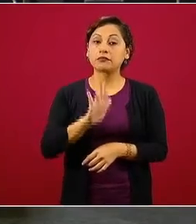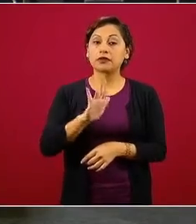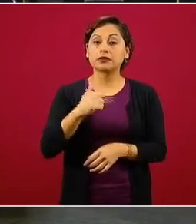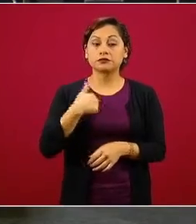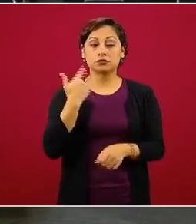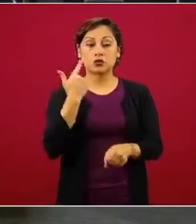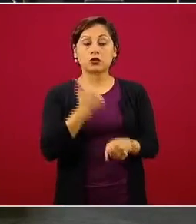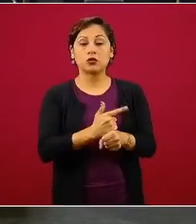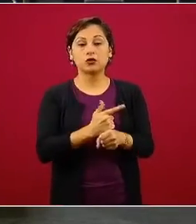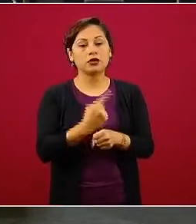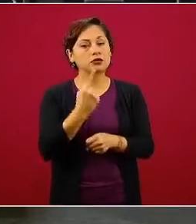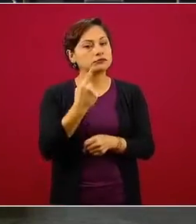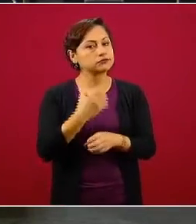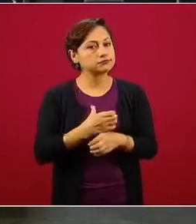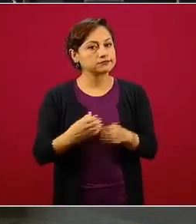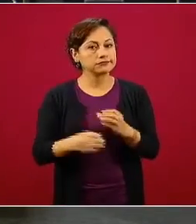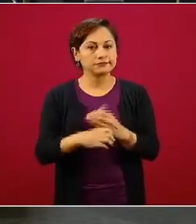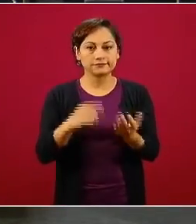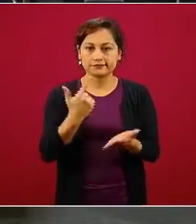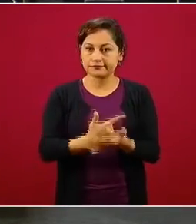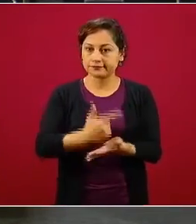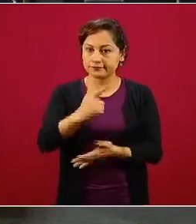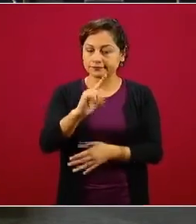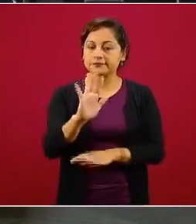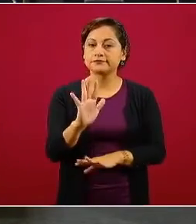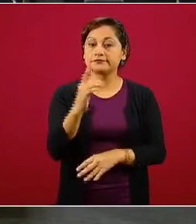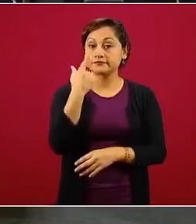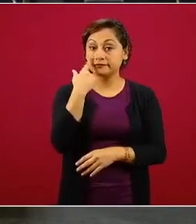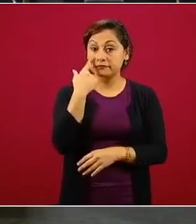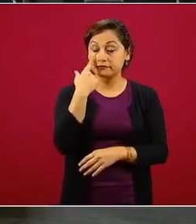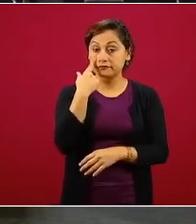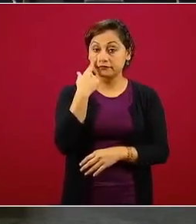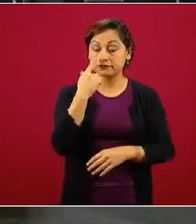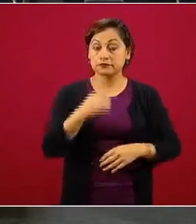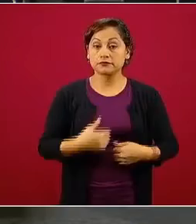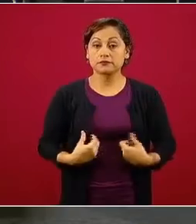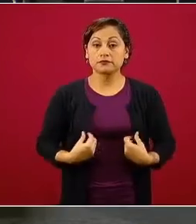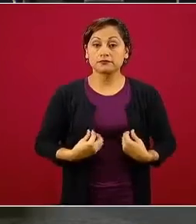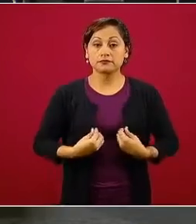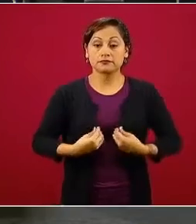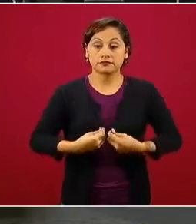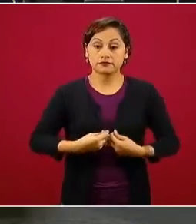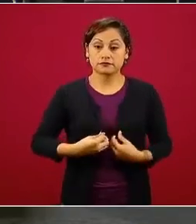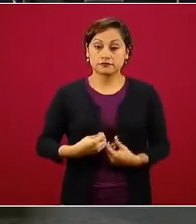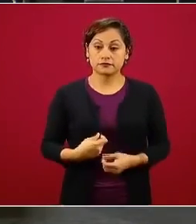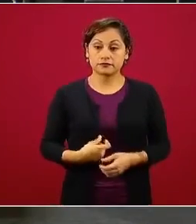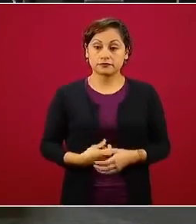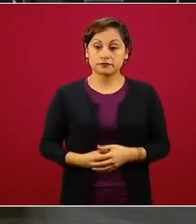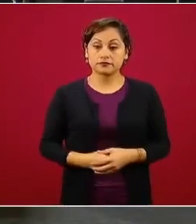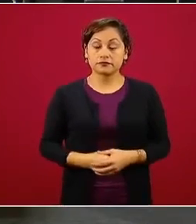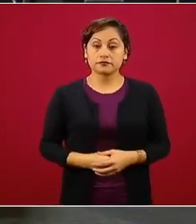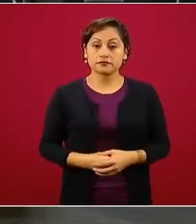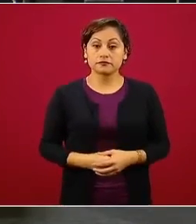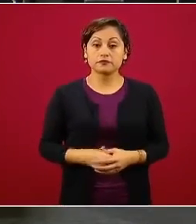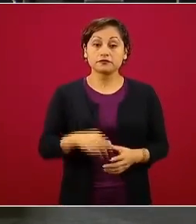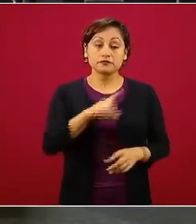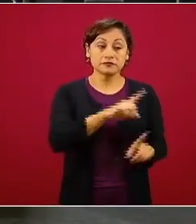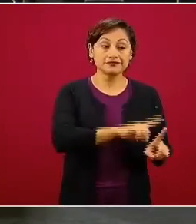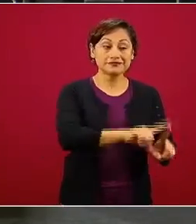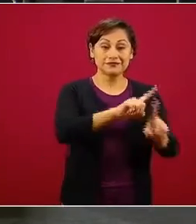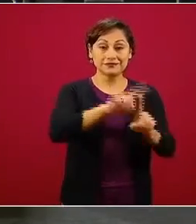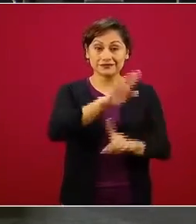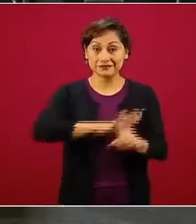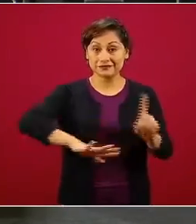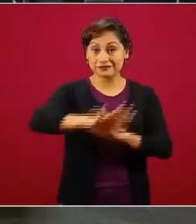grave la situación, porque en primer lugar, todo el personal que tiene que ver con la seguridad en